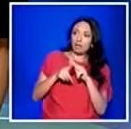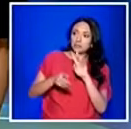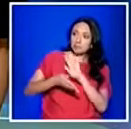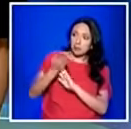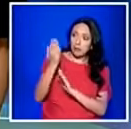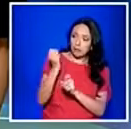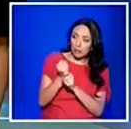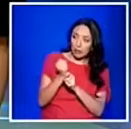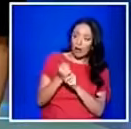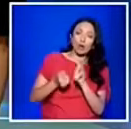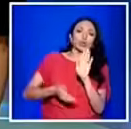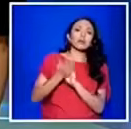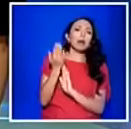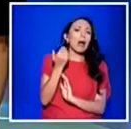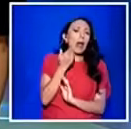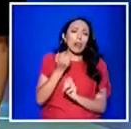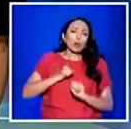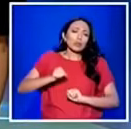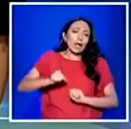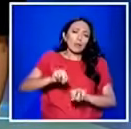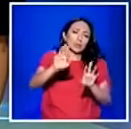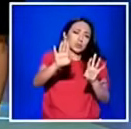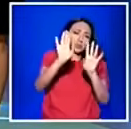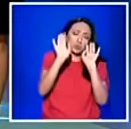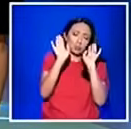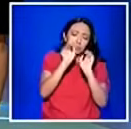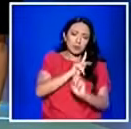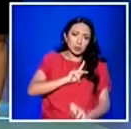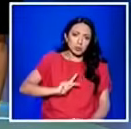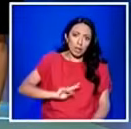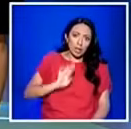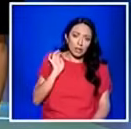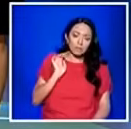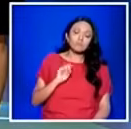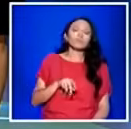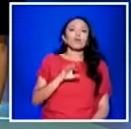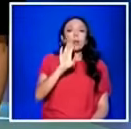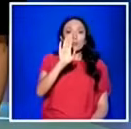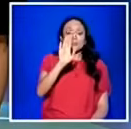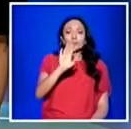trabajos o cualquier diligencia que deban realizar, es que desde las